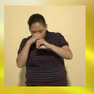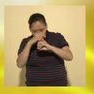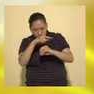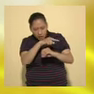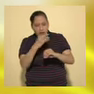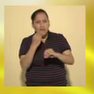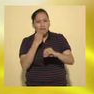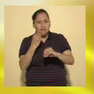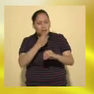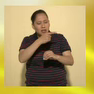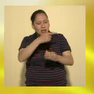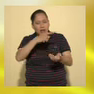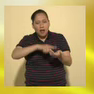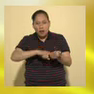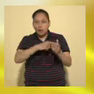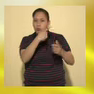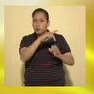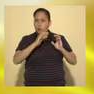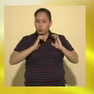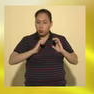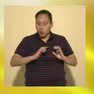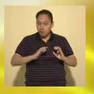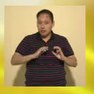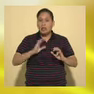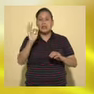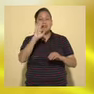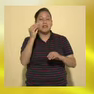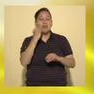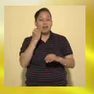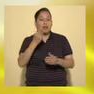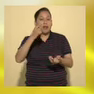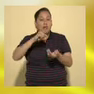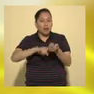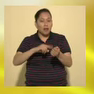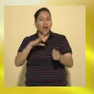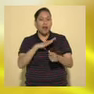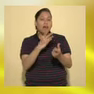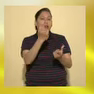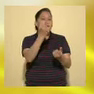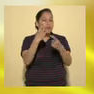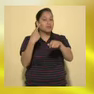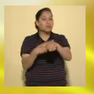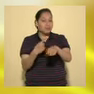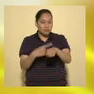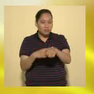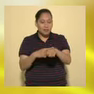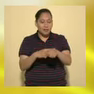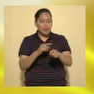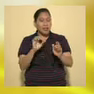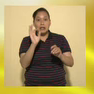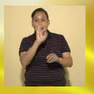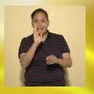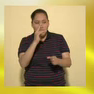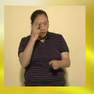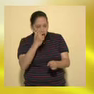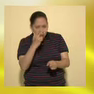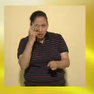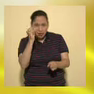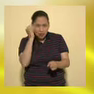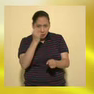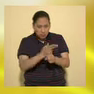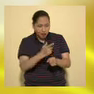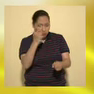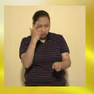de aminoácidos. Y estas son algunas enfermedades que, si no son detectadas a tiempo, a la